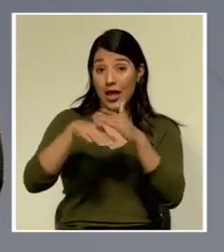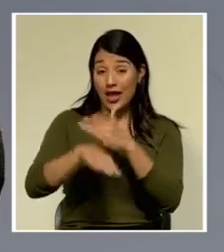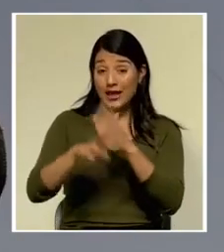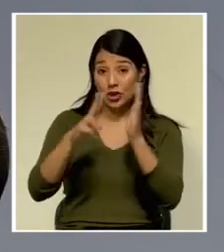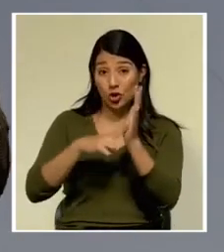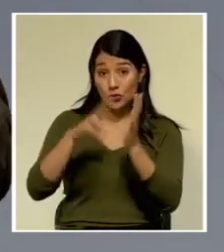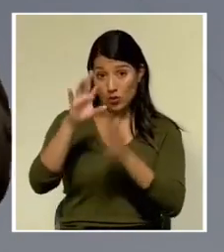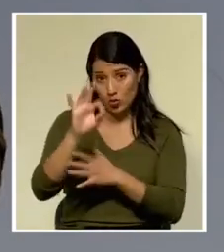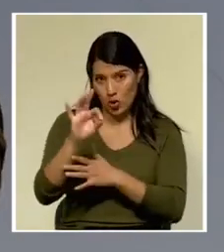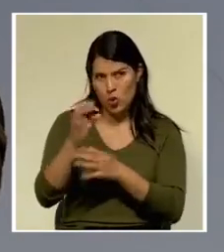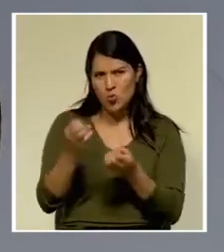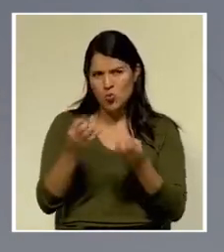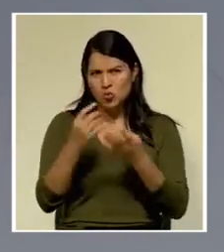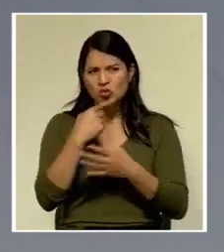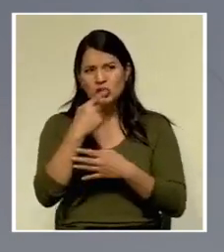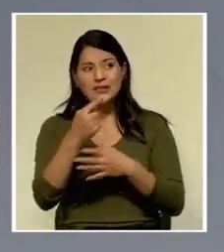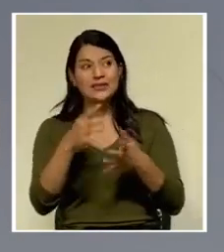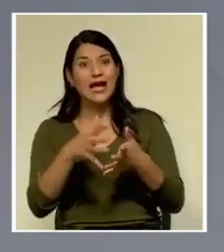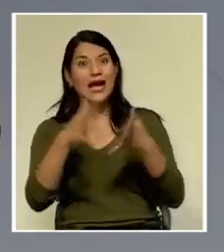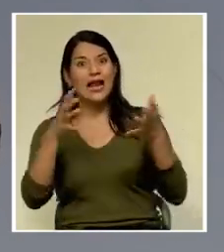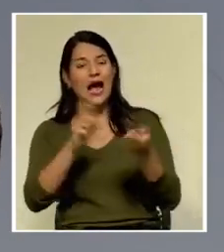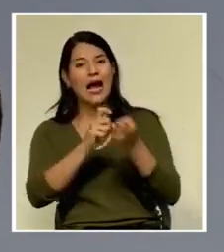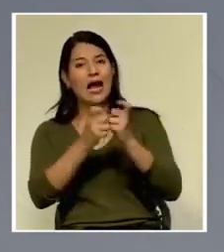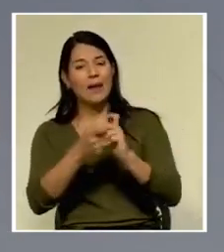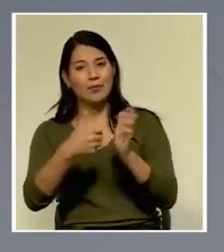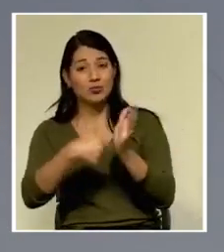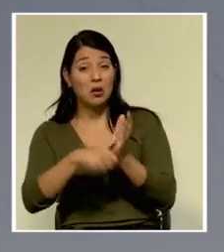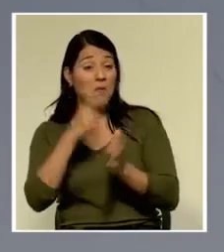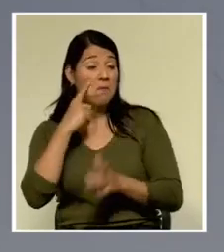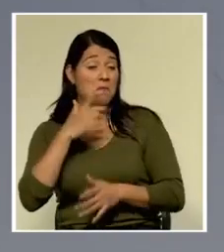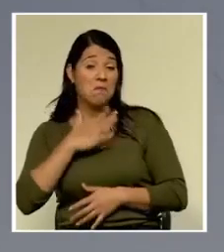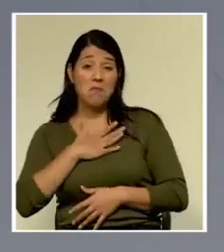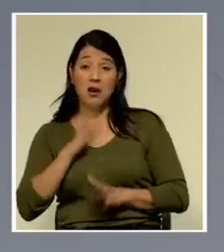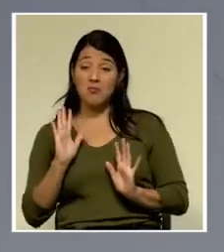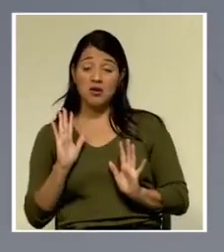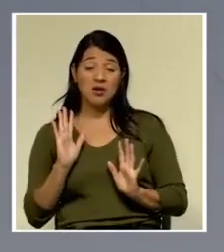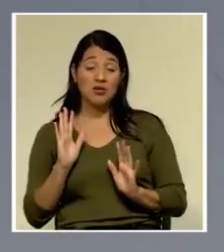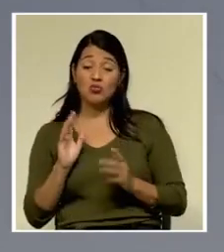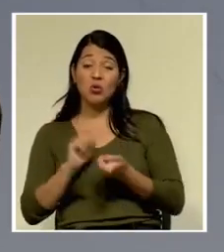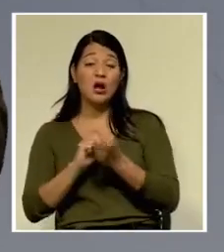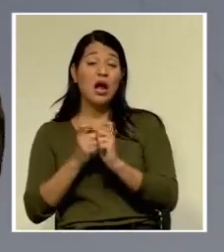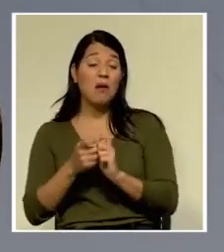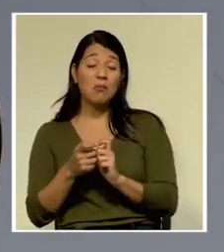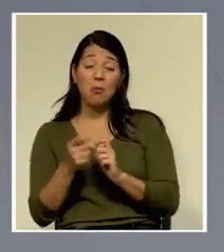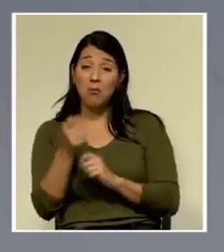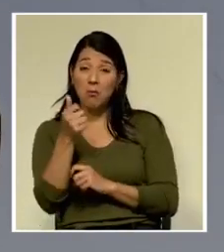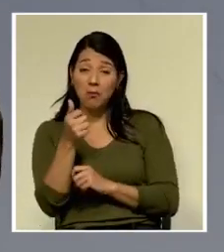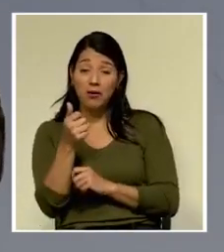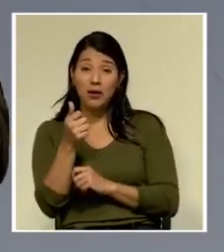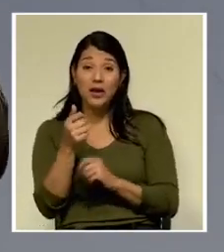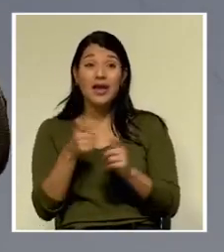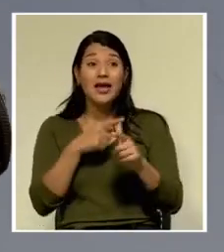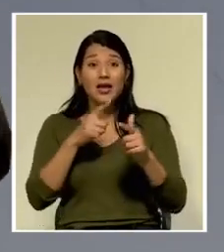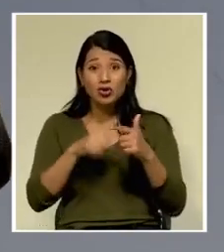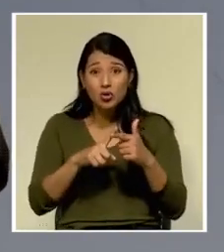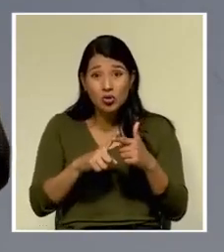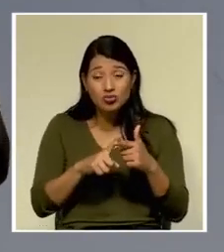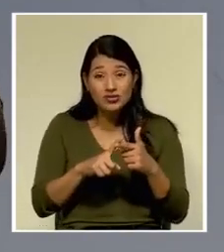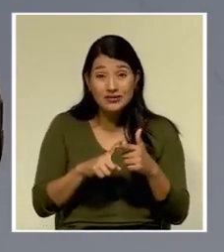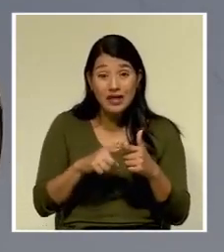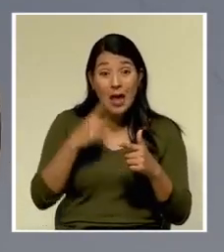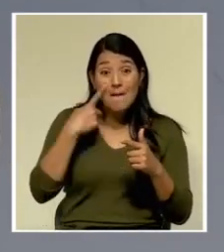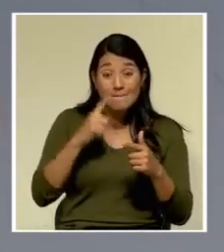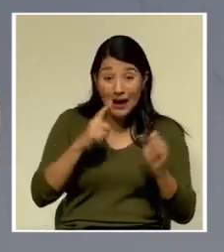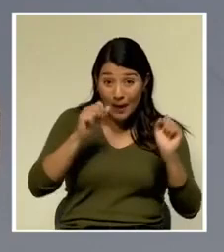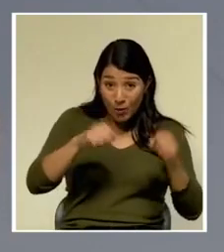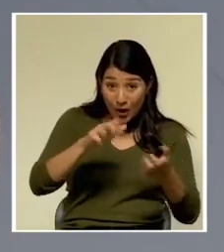gran reforma electoral y que para mí sigue siendo una reforma light, tuvo que quitar el tema del financiamiento para